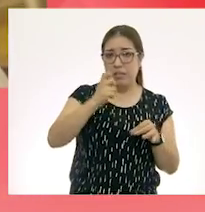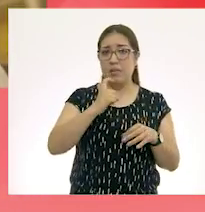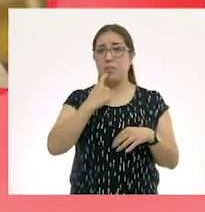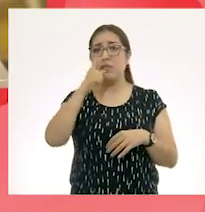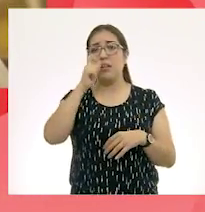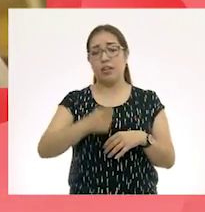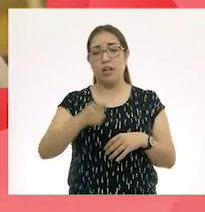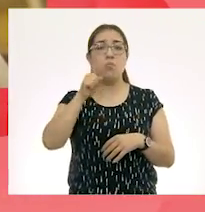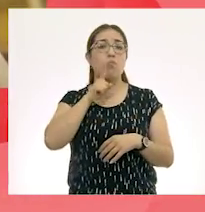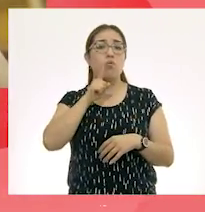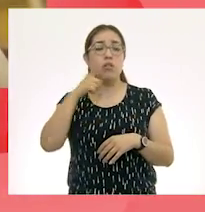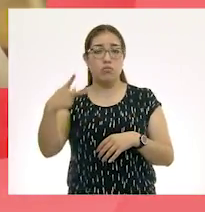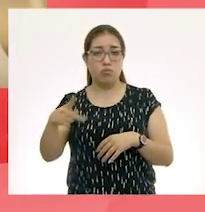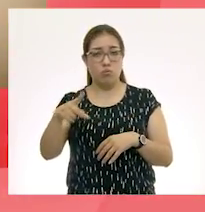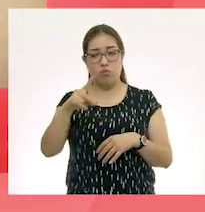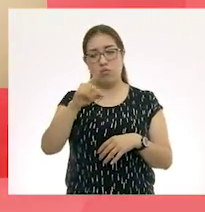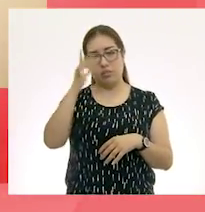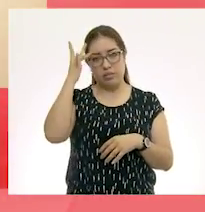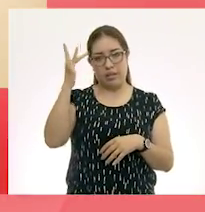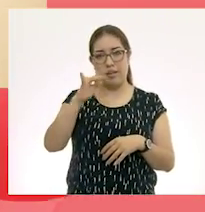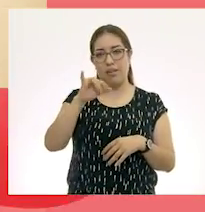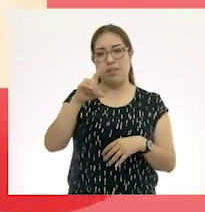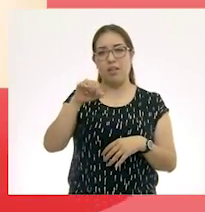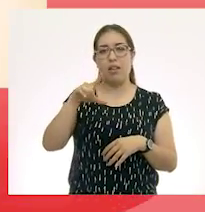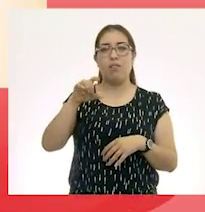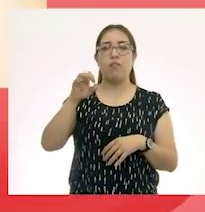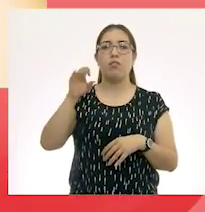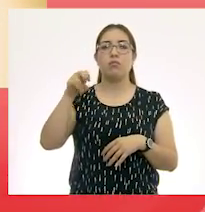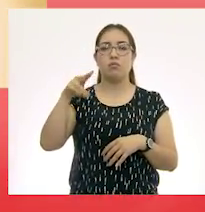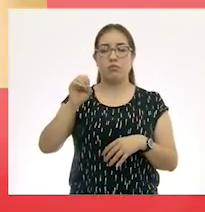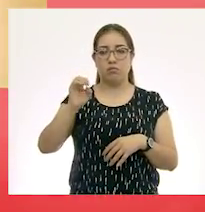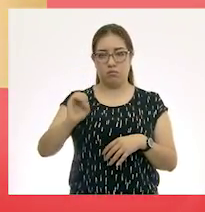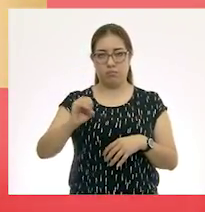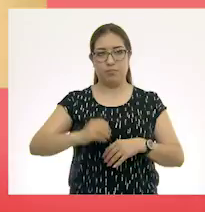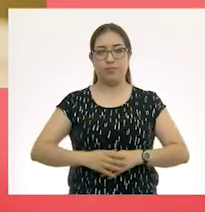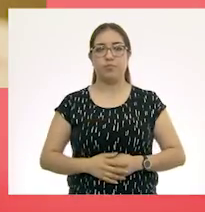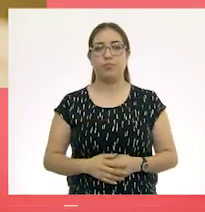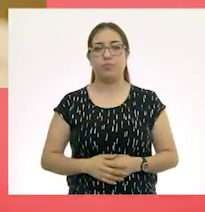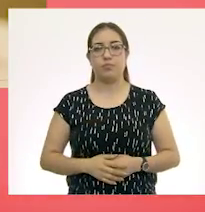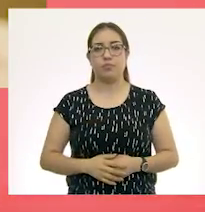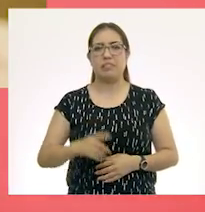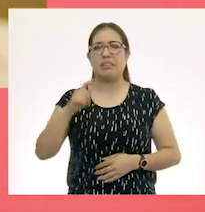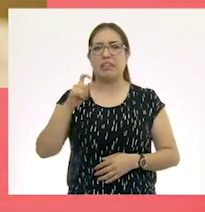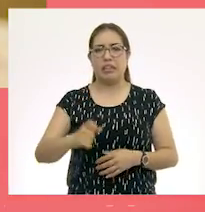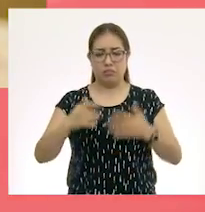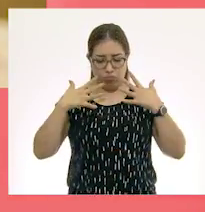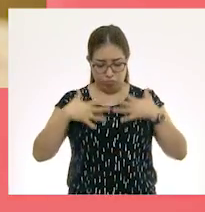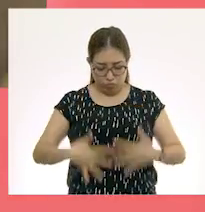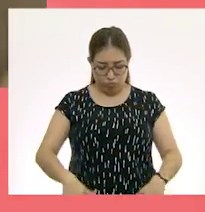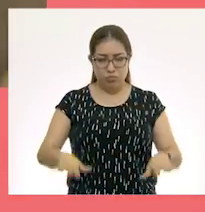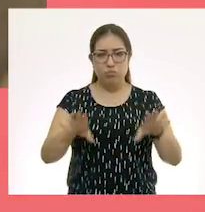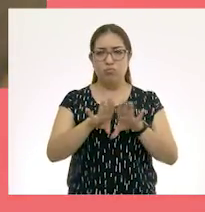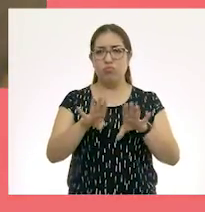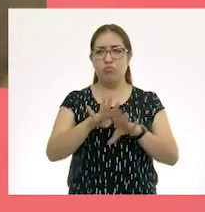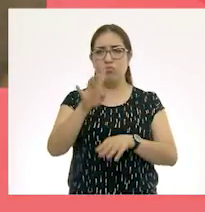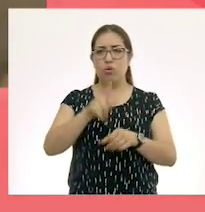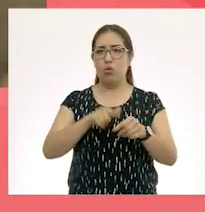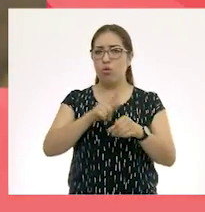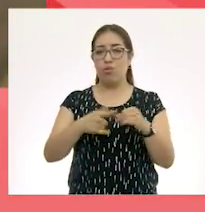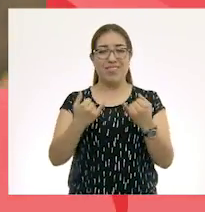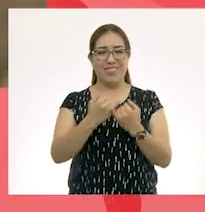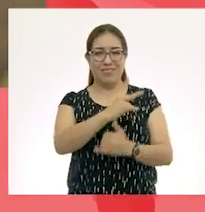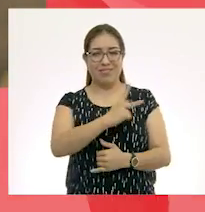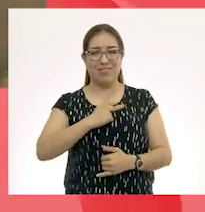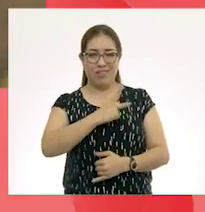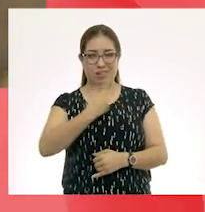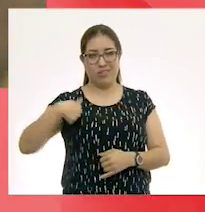Que pues que de nia con y de Guescuamatescua de no genuya dusto un capu. Husia pui min kapuya